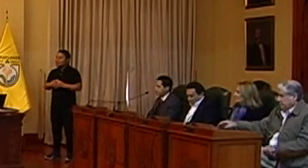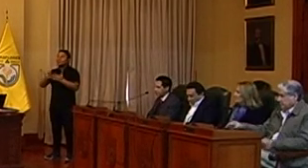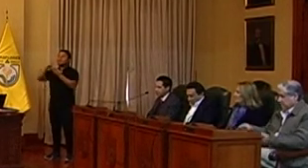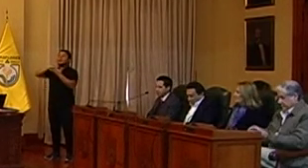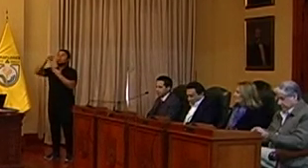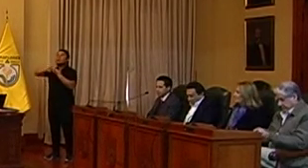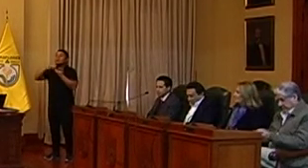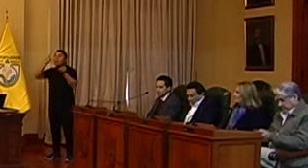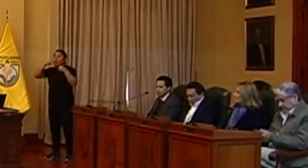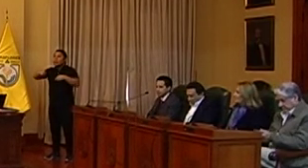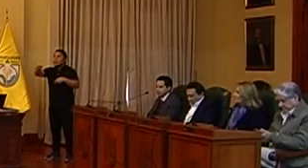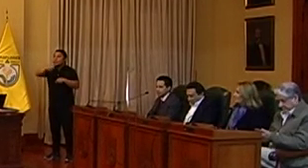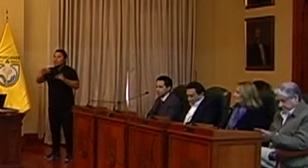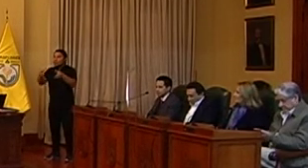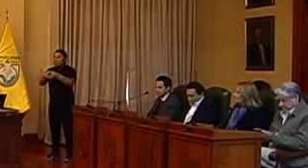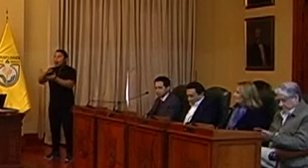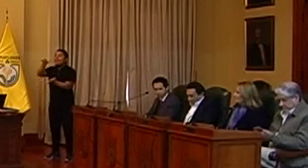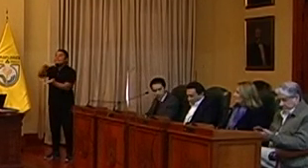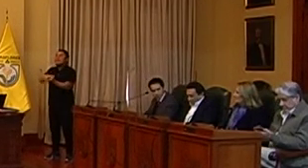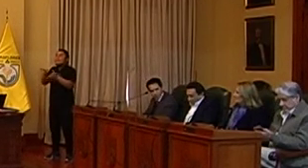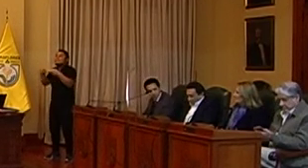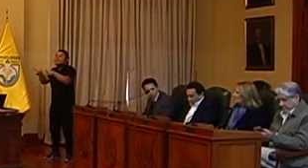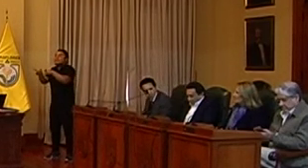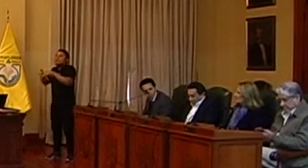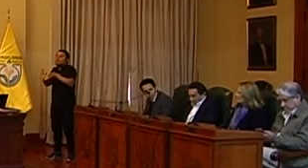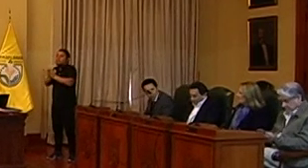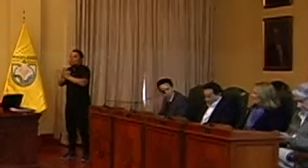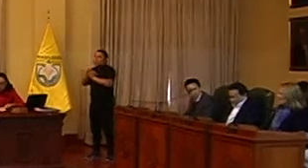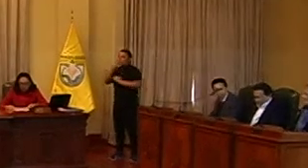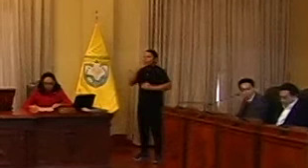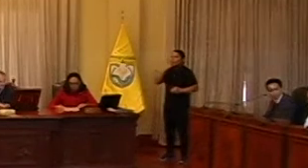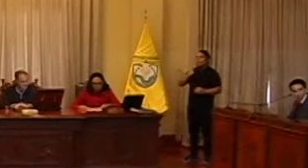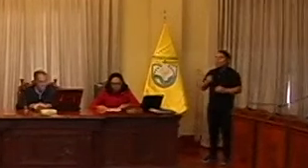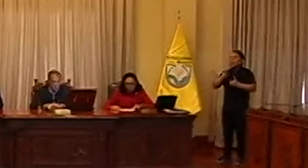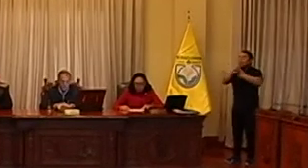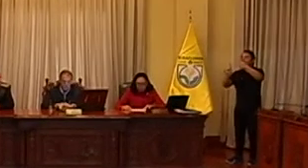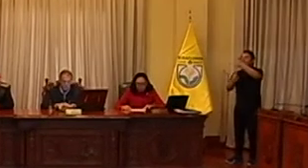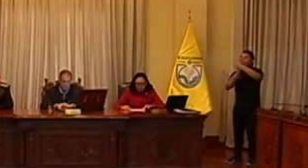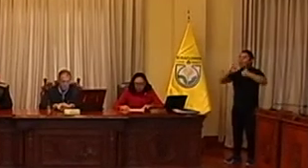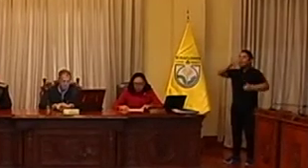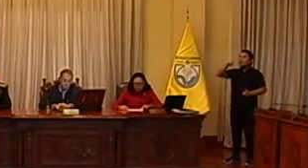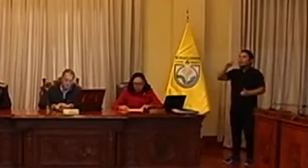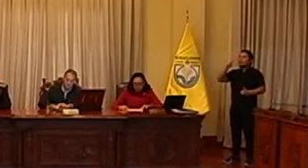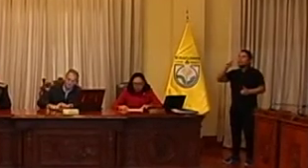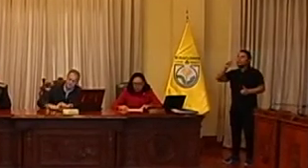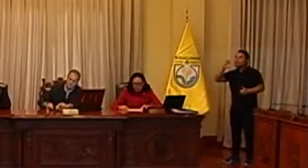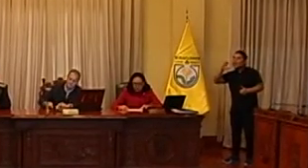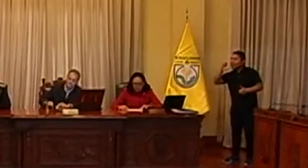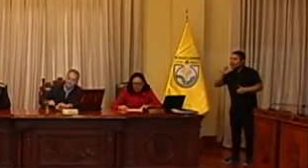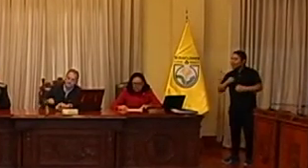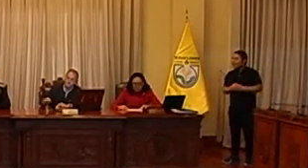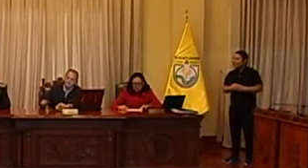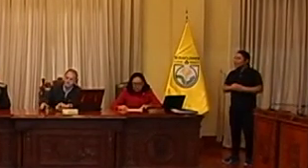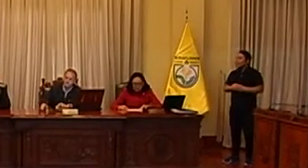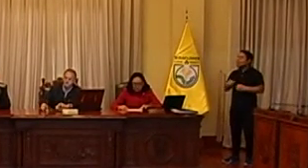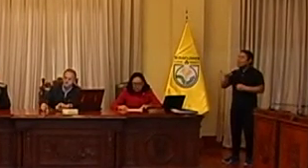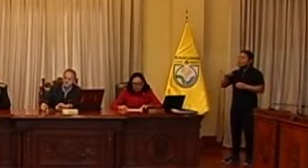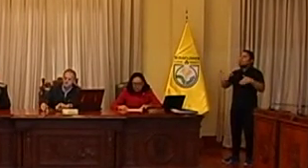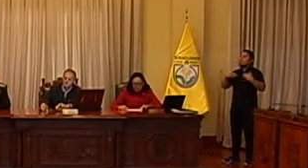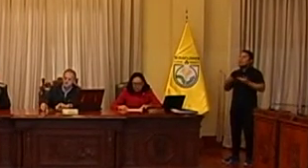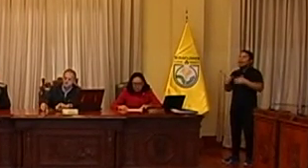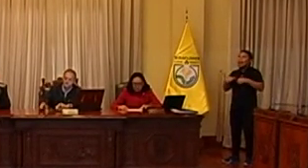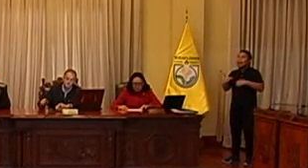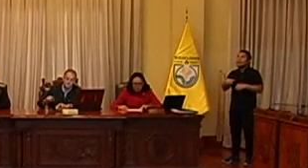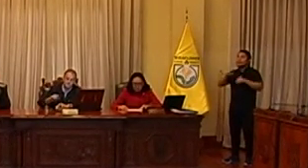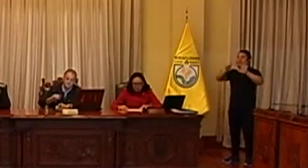Proyecto de acuerdo de consejo que aprueba la licencia solicitada por el señor regidor Jorge Augusto de Albertis González del Riego, hacerse efectiva a